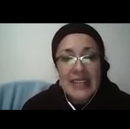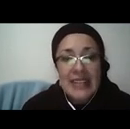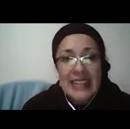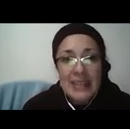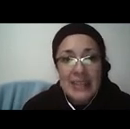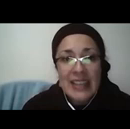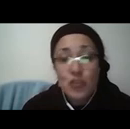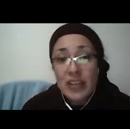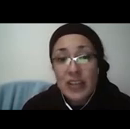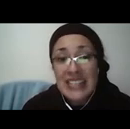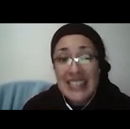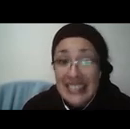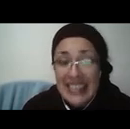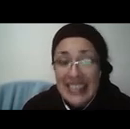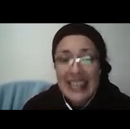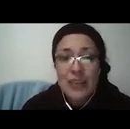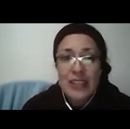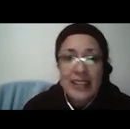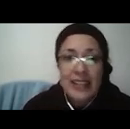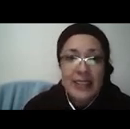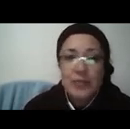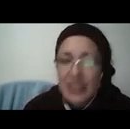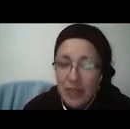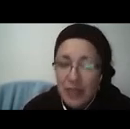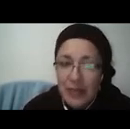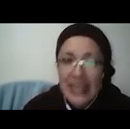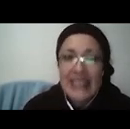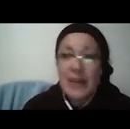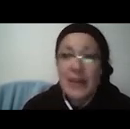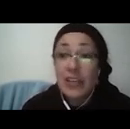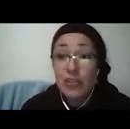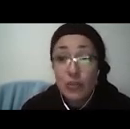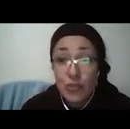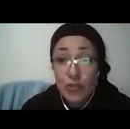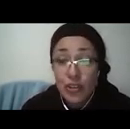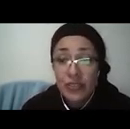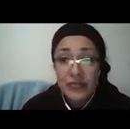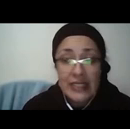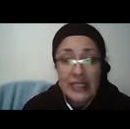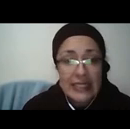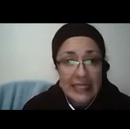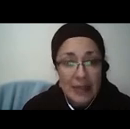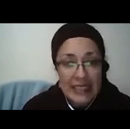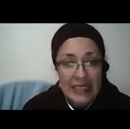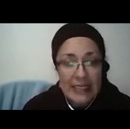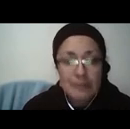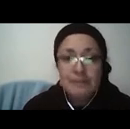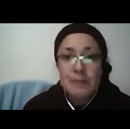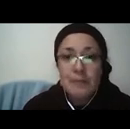En la imagen superior izquierda, ustedes pueden ver las etapas de construcción de esta